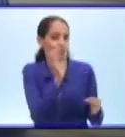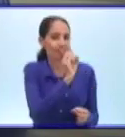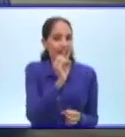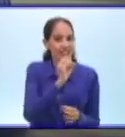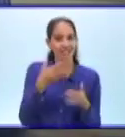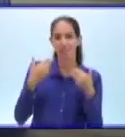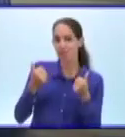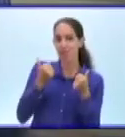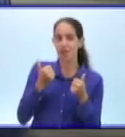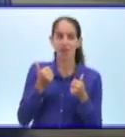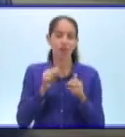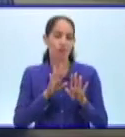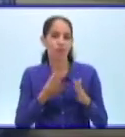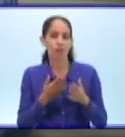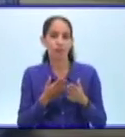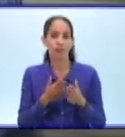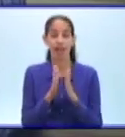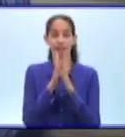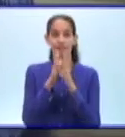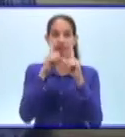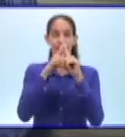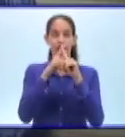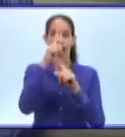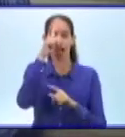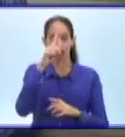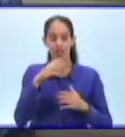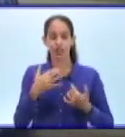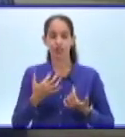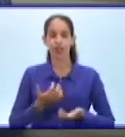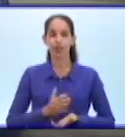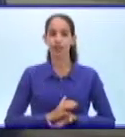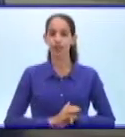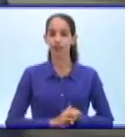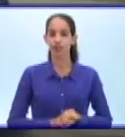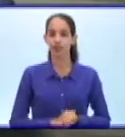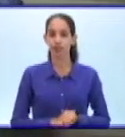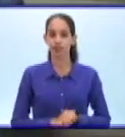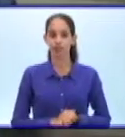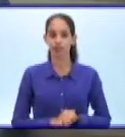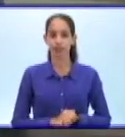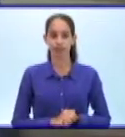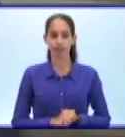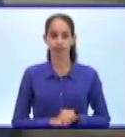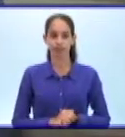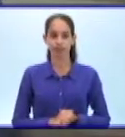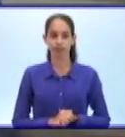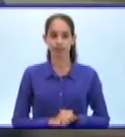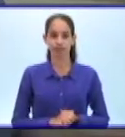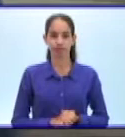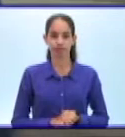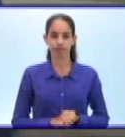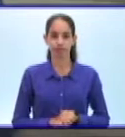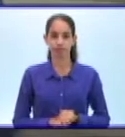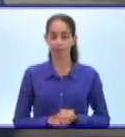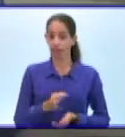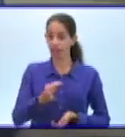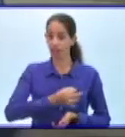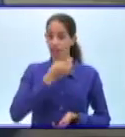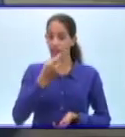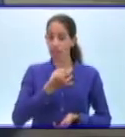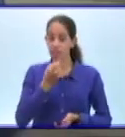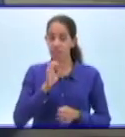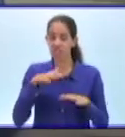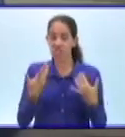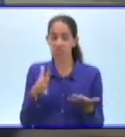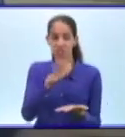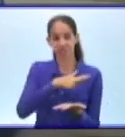boda religiosa en el Sagrario de la Catedral de México, ahí frente a lo que es el Zócalo hoy, una bella